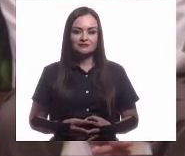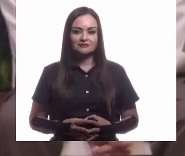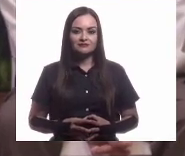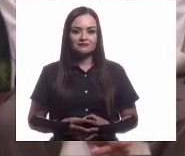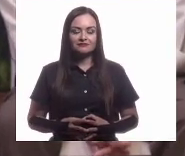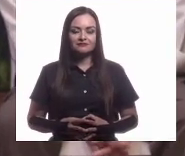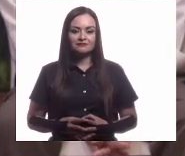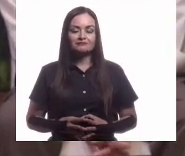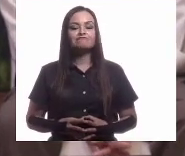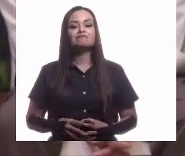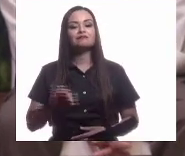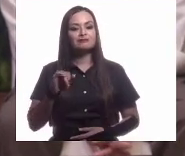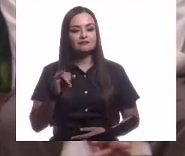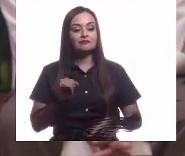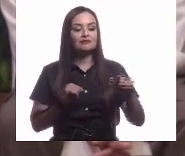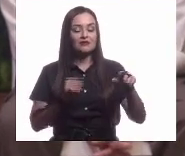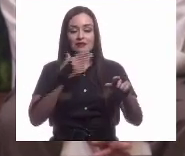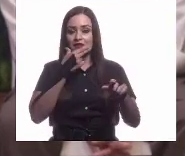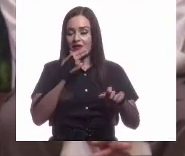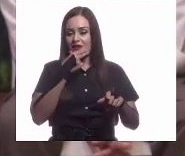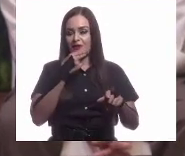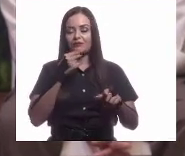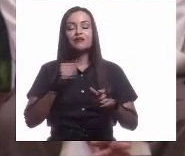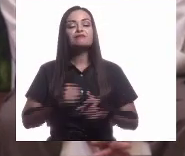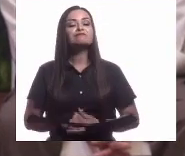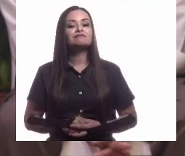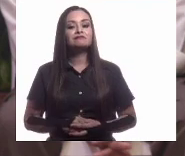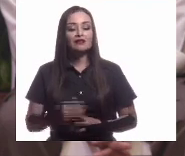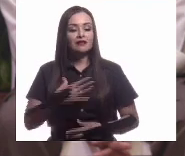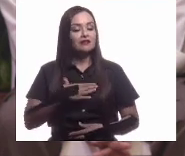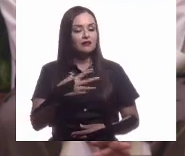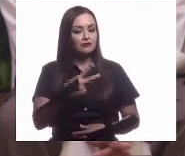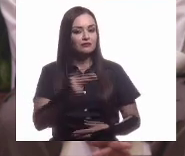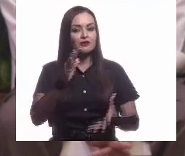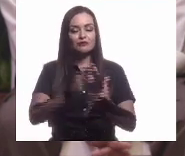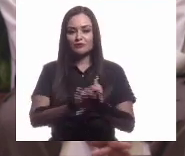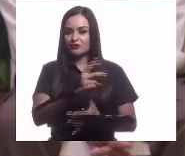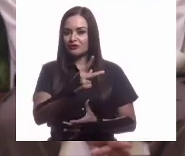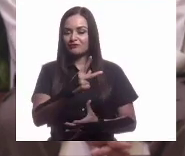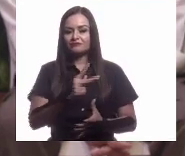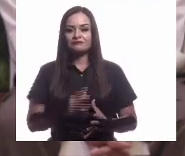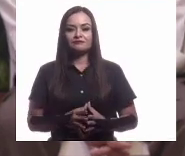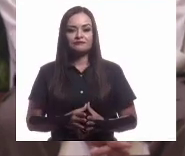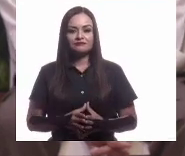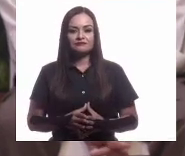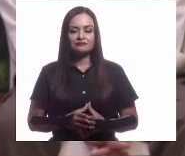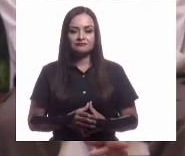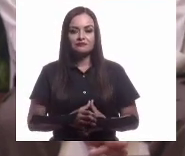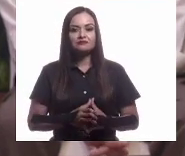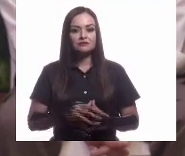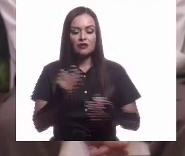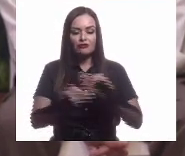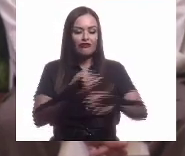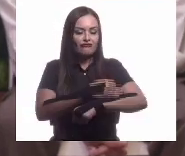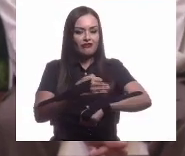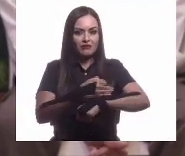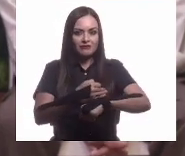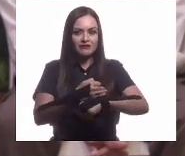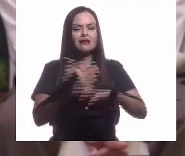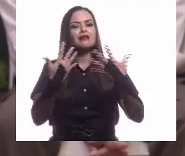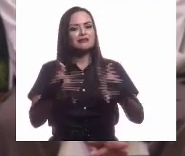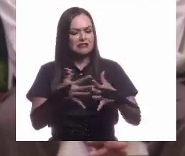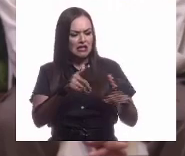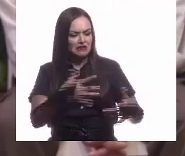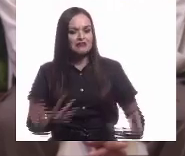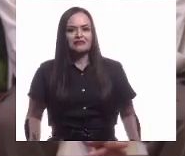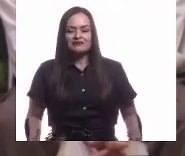Sin duda, Saúl Verduzco Armenta, sus hijos y su esposa, quien le ayuda en su negocio, viven ya